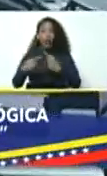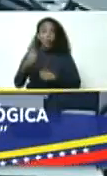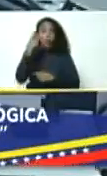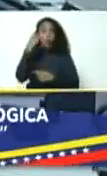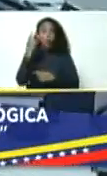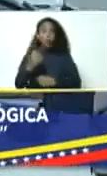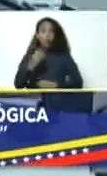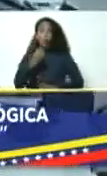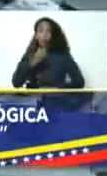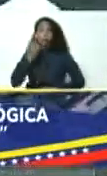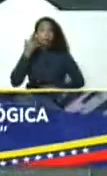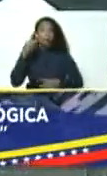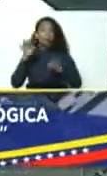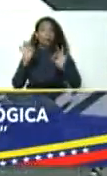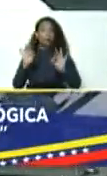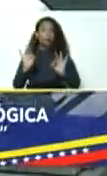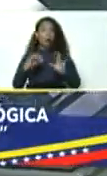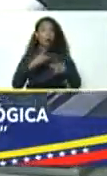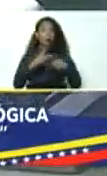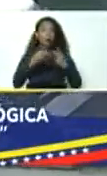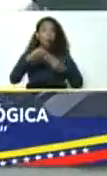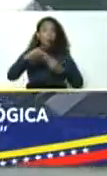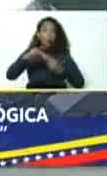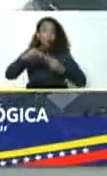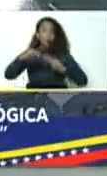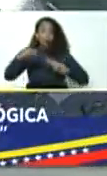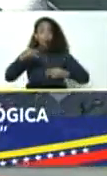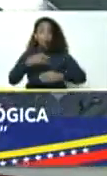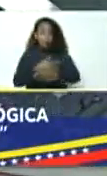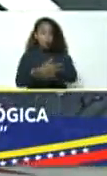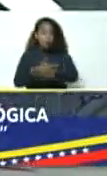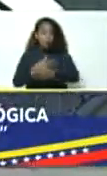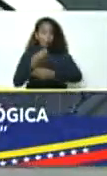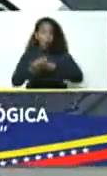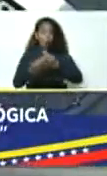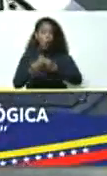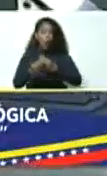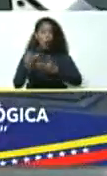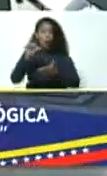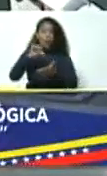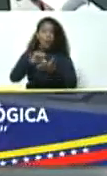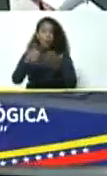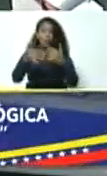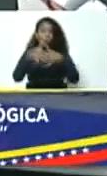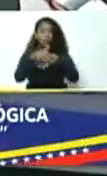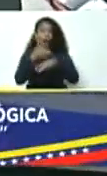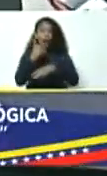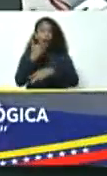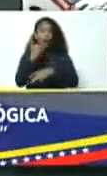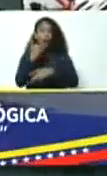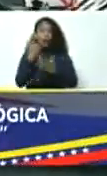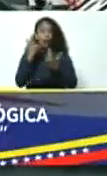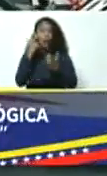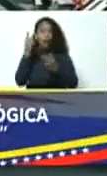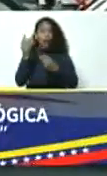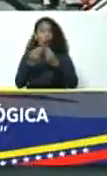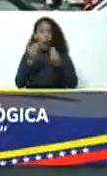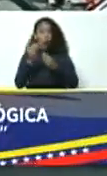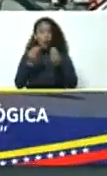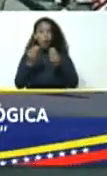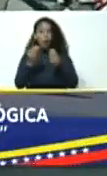alta gama. El procesador de tejido, el centro de inclusión, lo que es el dispensador de parafina,